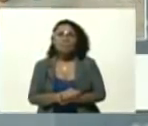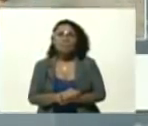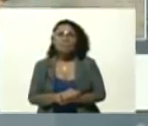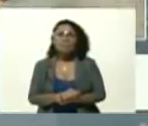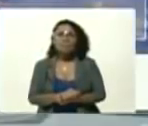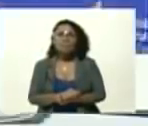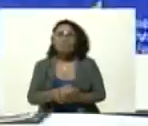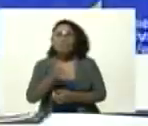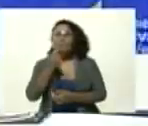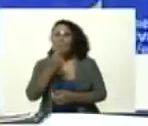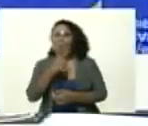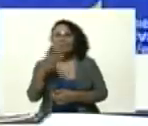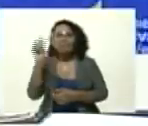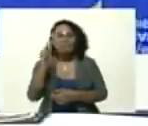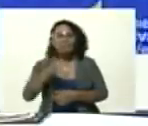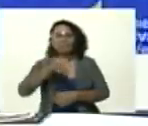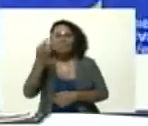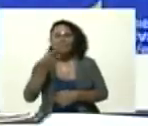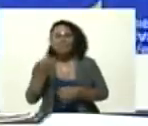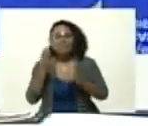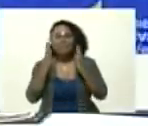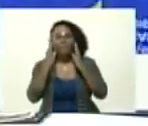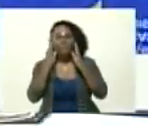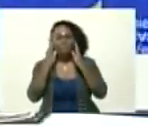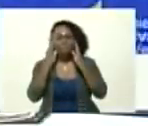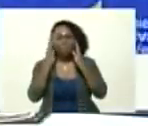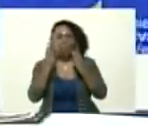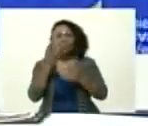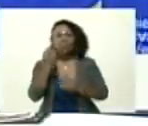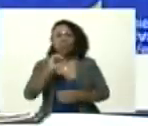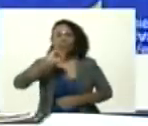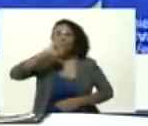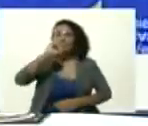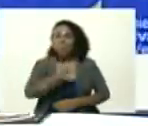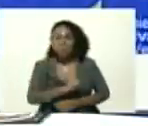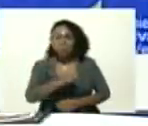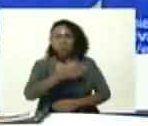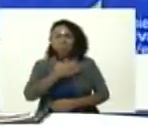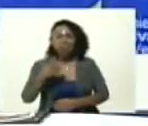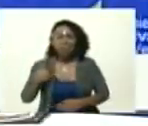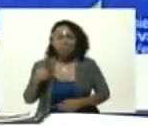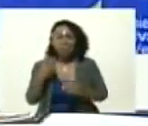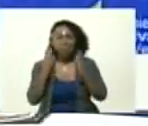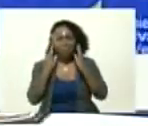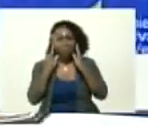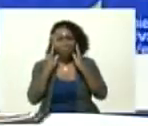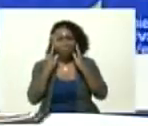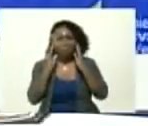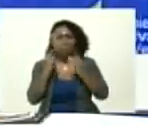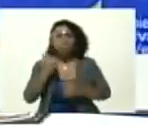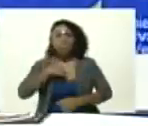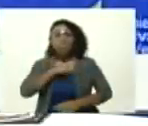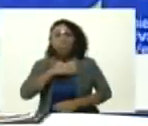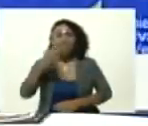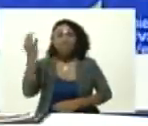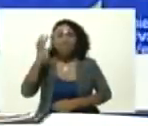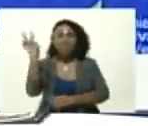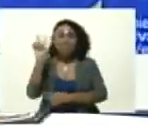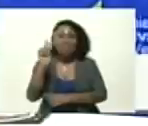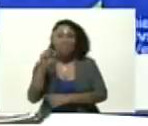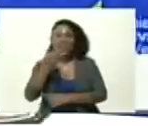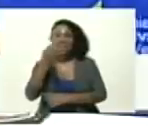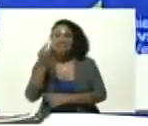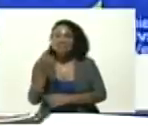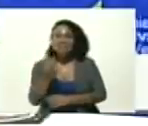Muy bella Venezuela, ¿verdad? Muy amada, muy querida. ¿Ah? Nuestra Venezuela, de verdad, muy amada y